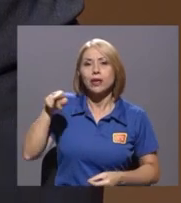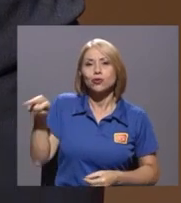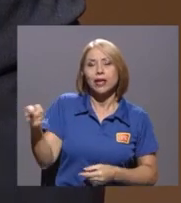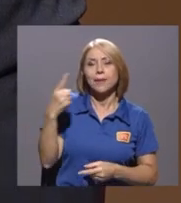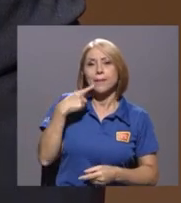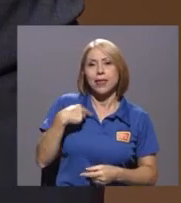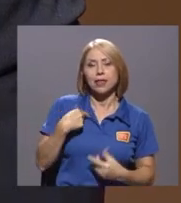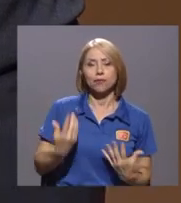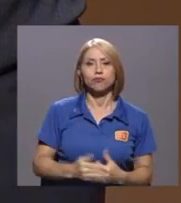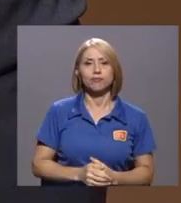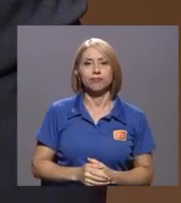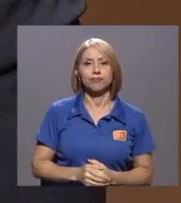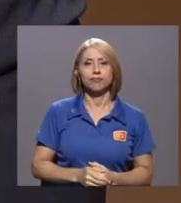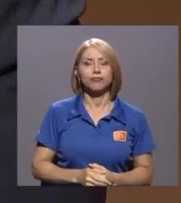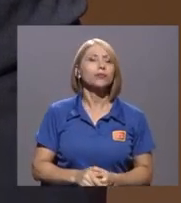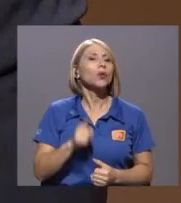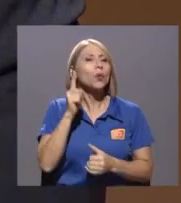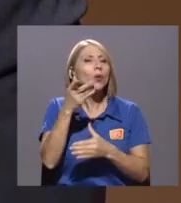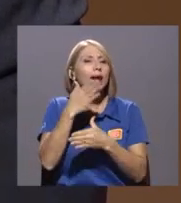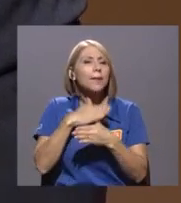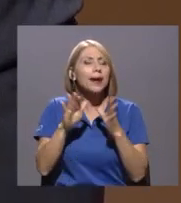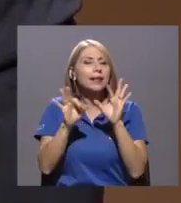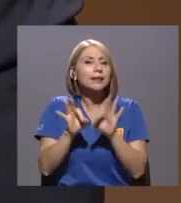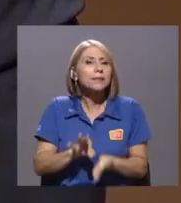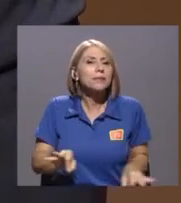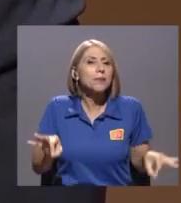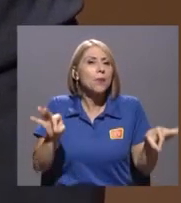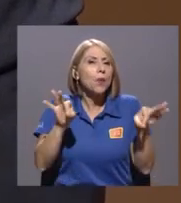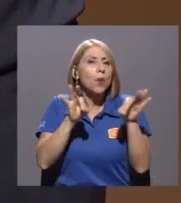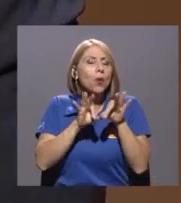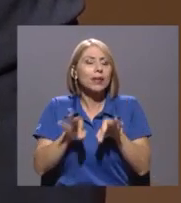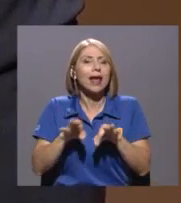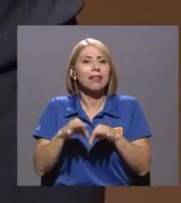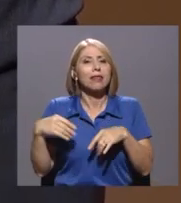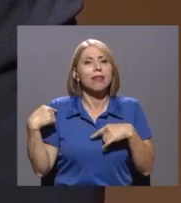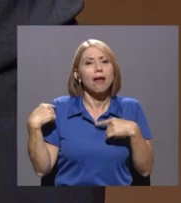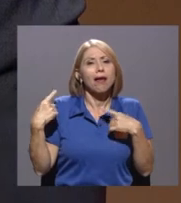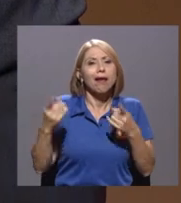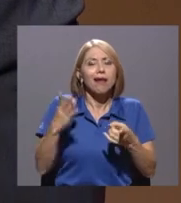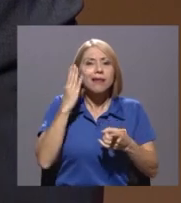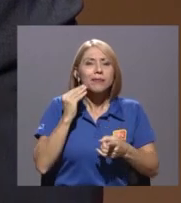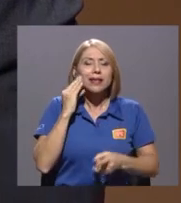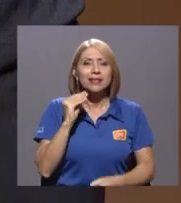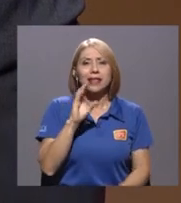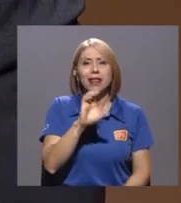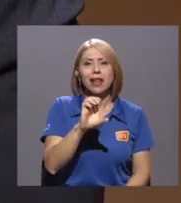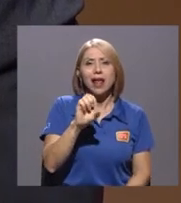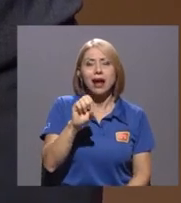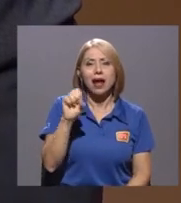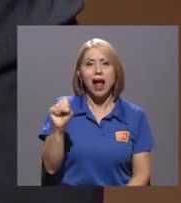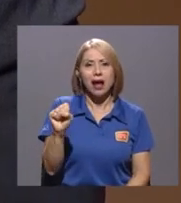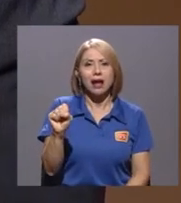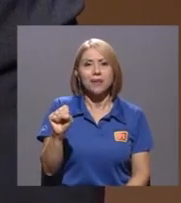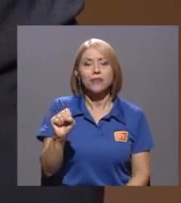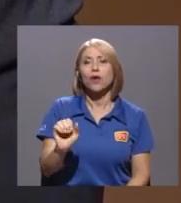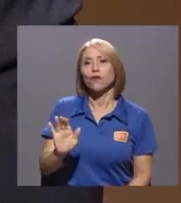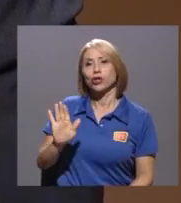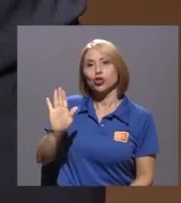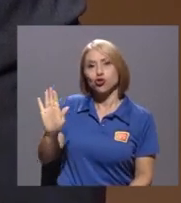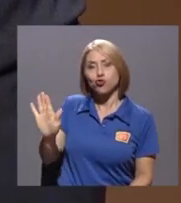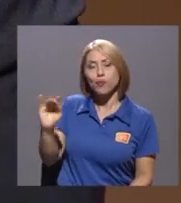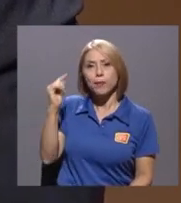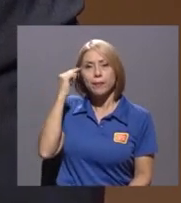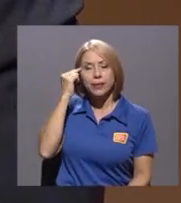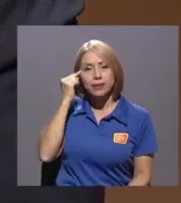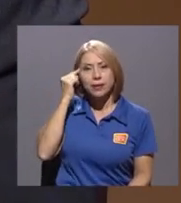una historia importante una parte muy importante la vida la caja discurrió por su pensamiento y por